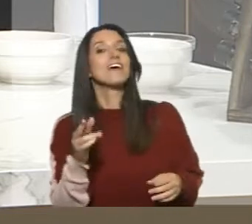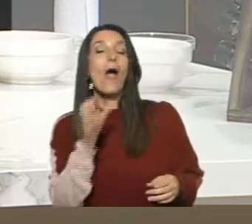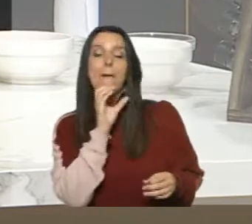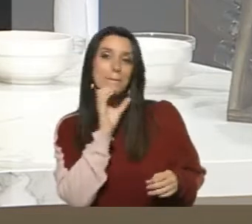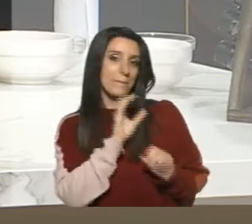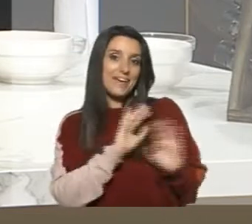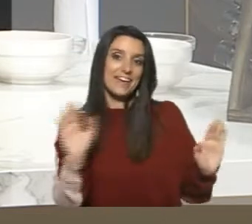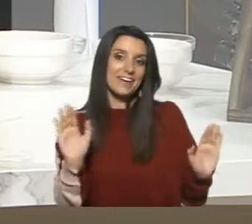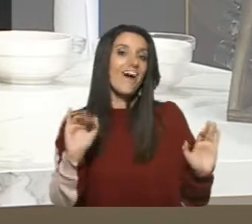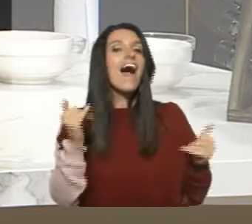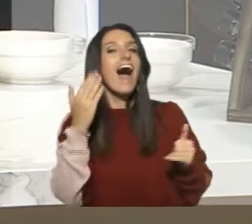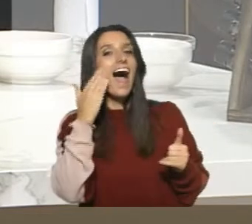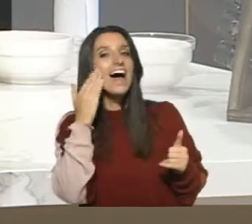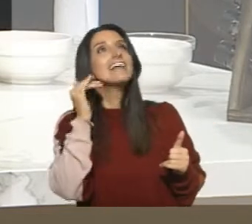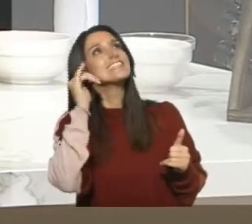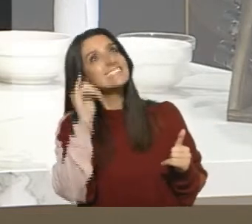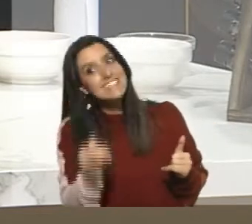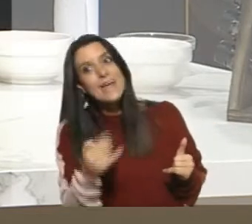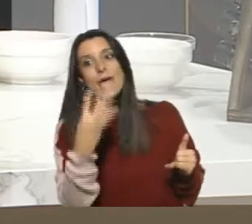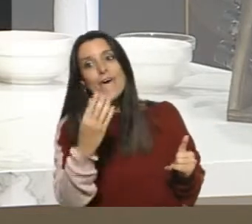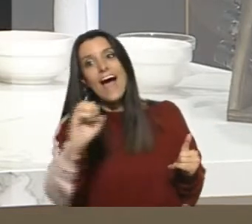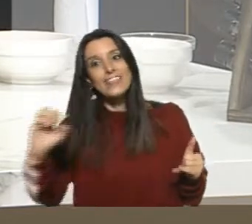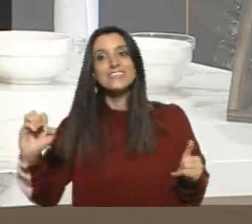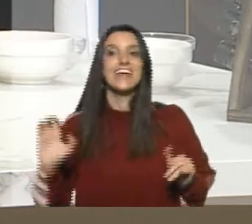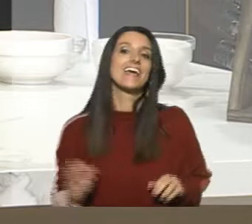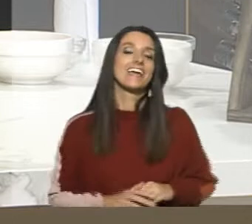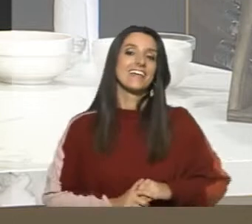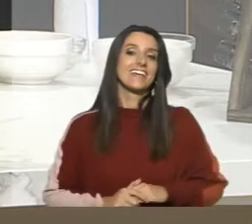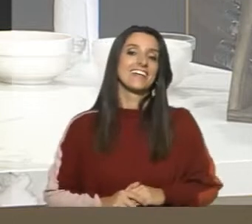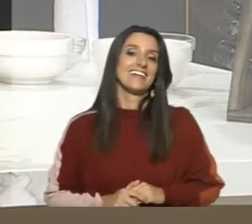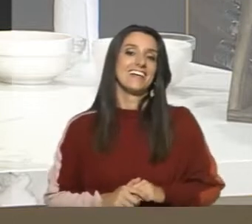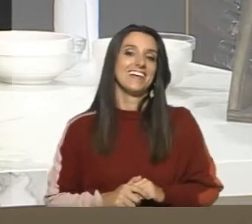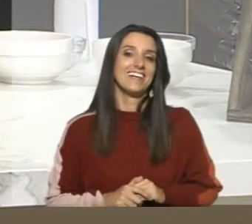Sí. Ya saben lo que dice, harina Paulita, 4-0. ¿Qué te parece? Obvio.